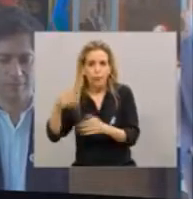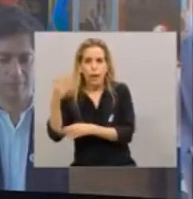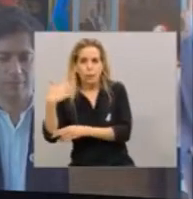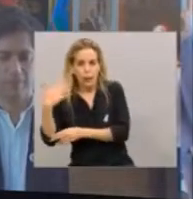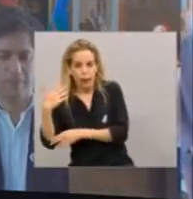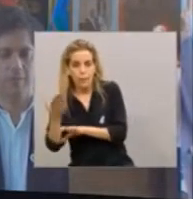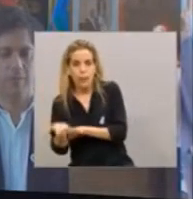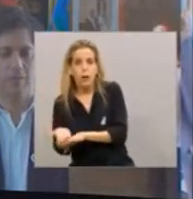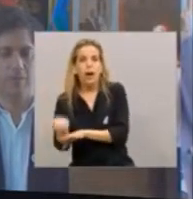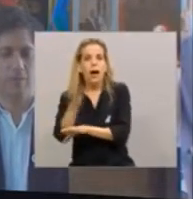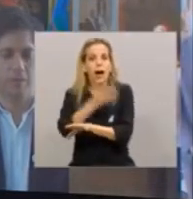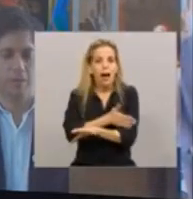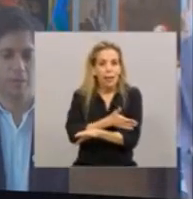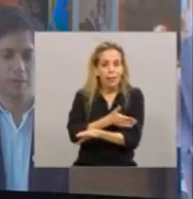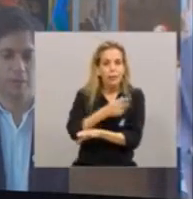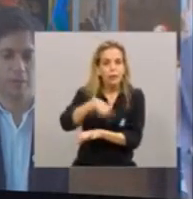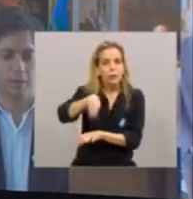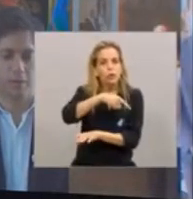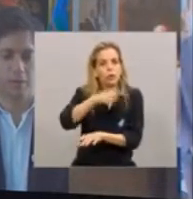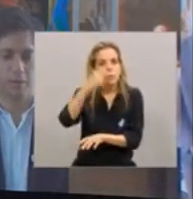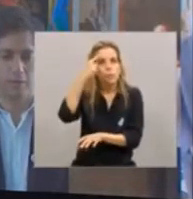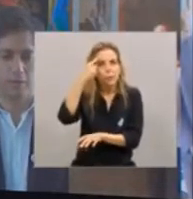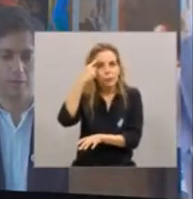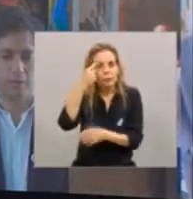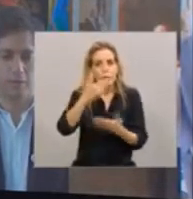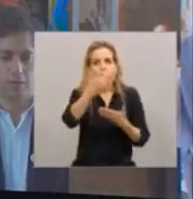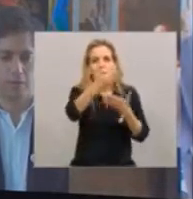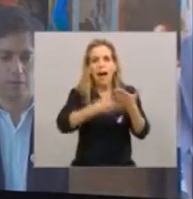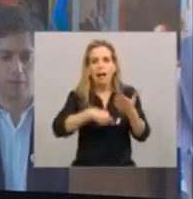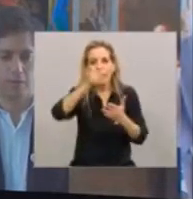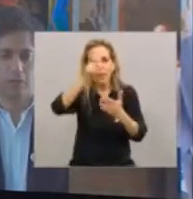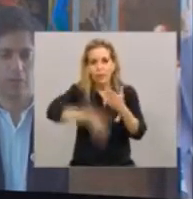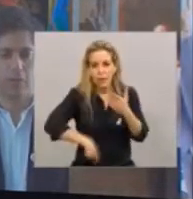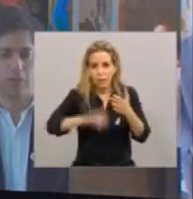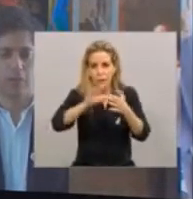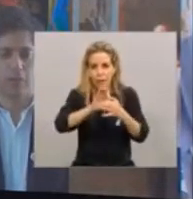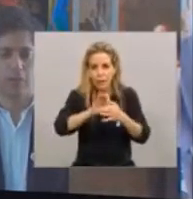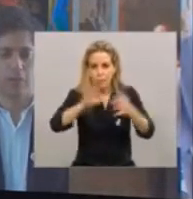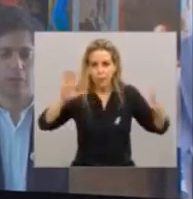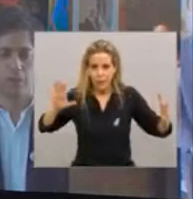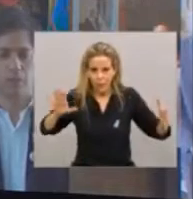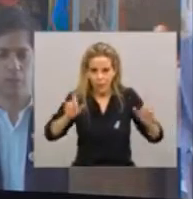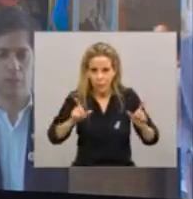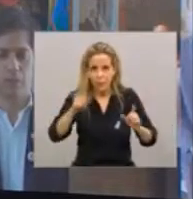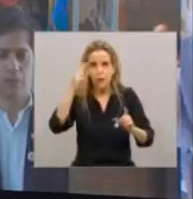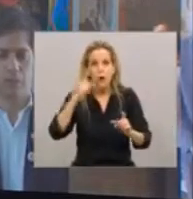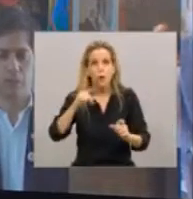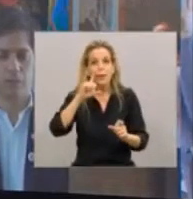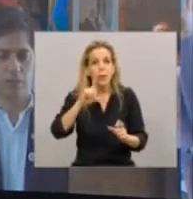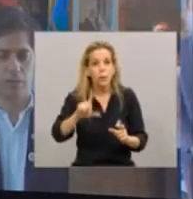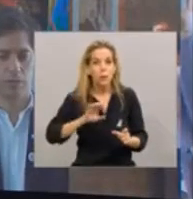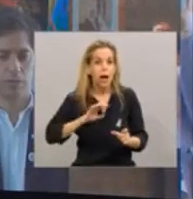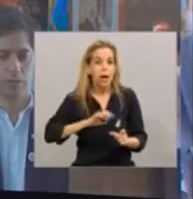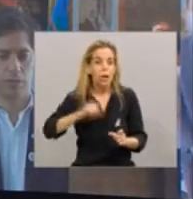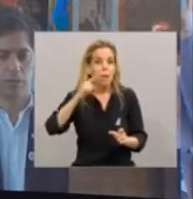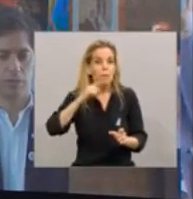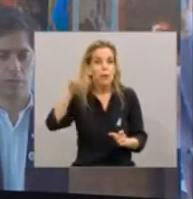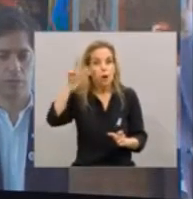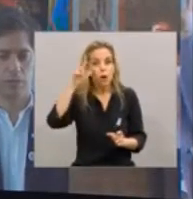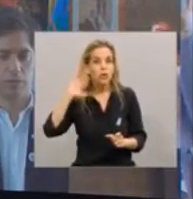día recordemos el acta de la independencia que aquel 9 de julio de 1816